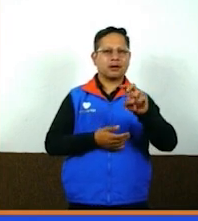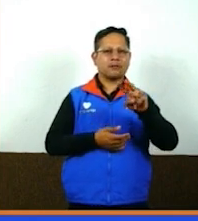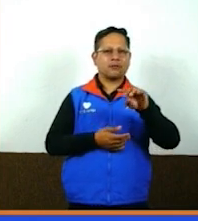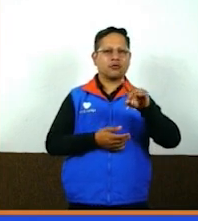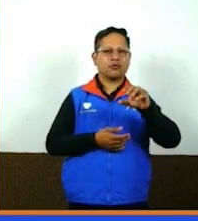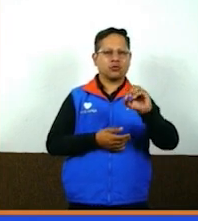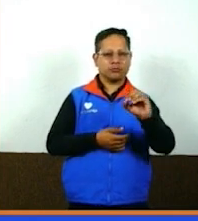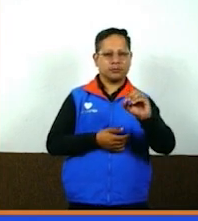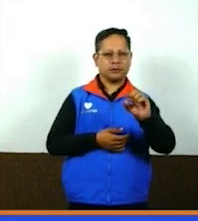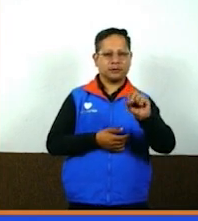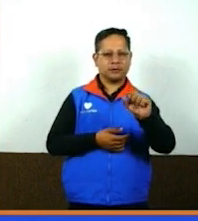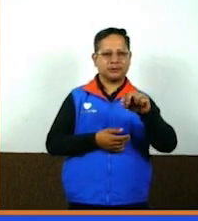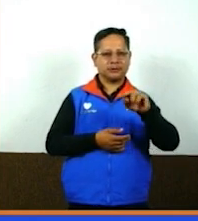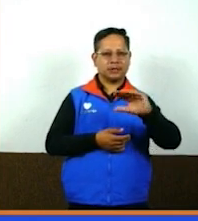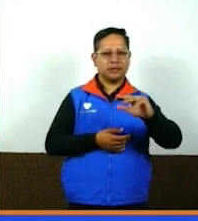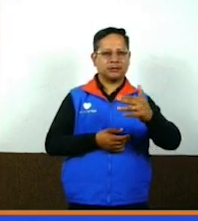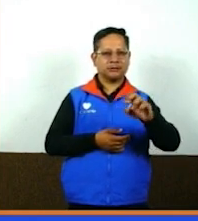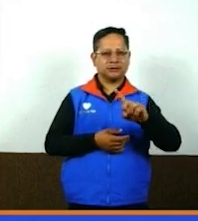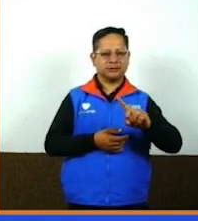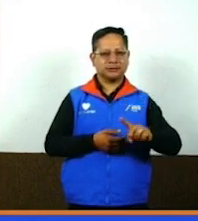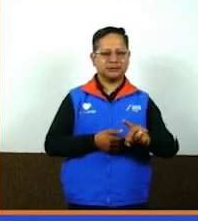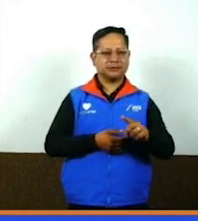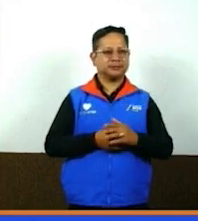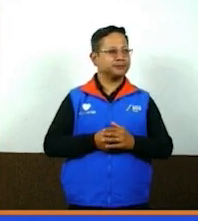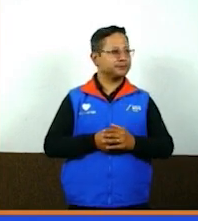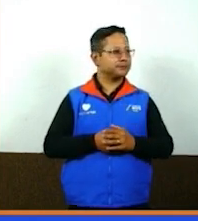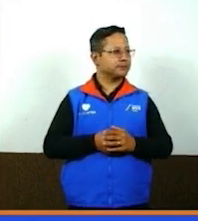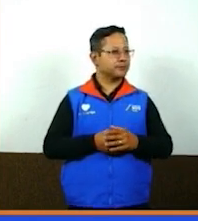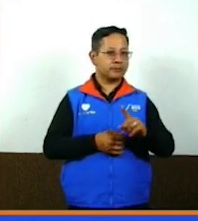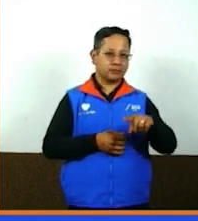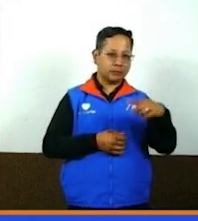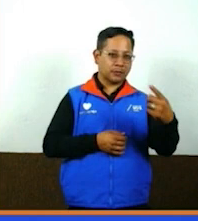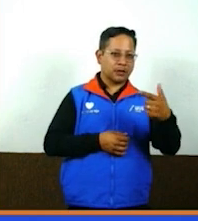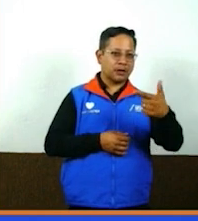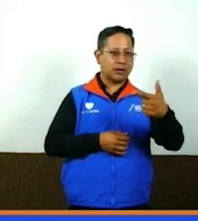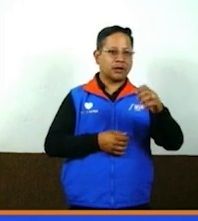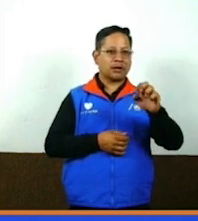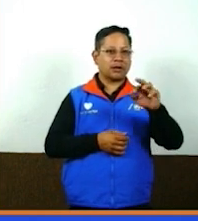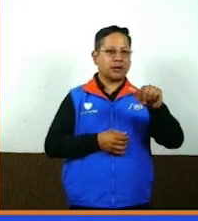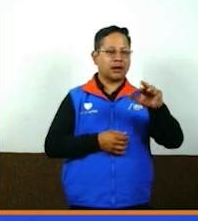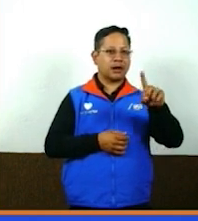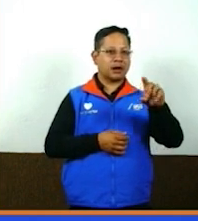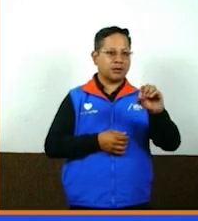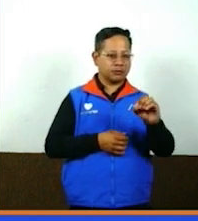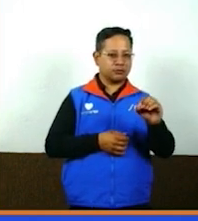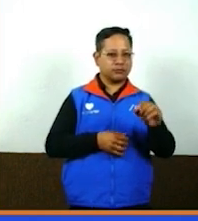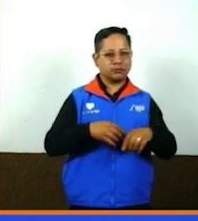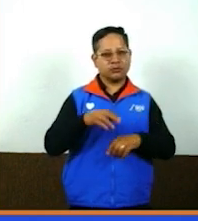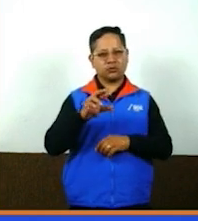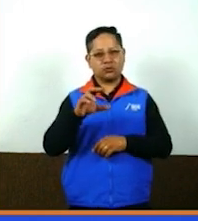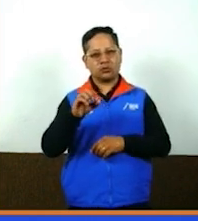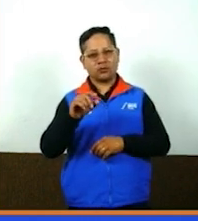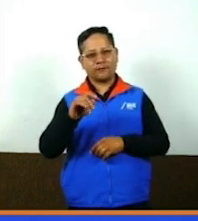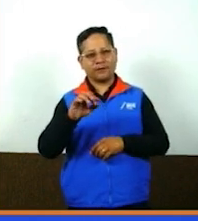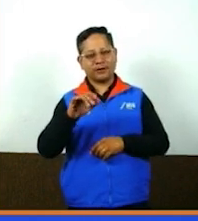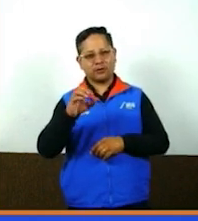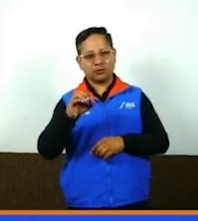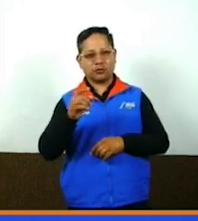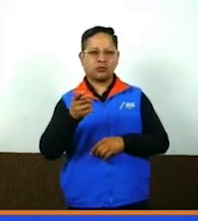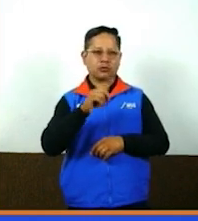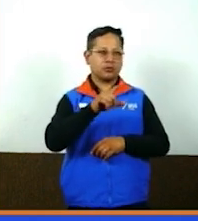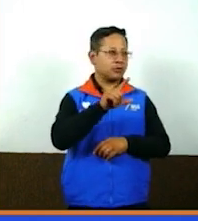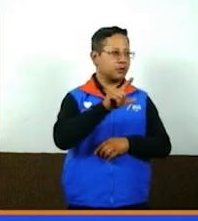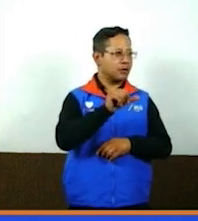Sánchez Rodríguez de Semefi. Tenemos a Gerardo Hernández de Audi. A Roberto Alejo de Softec. Y a